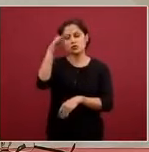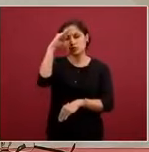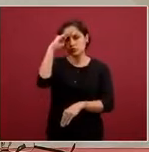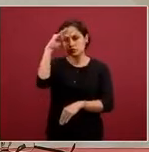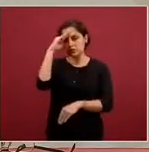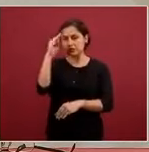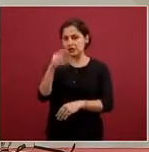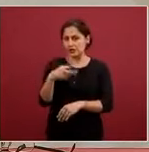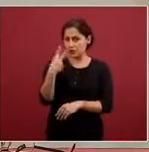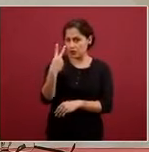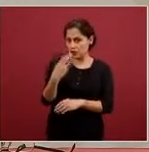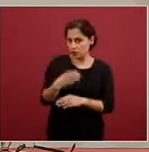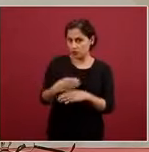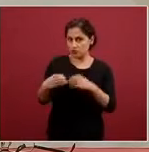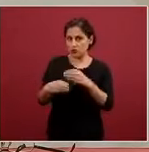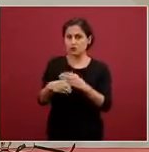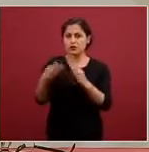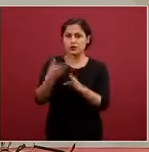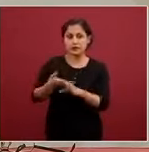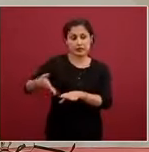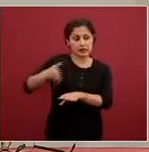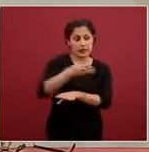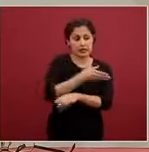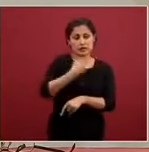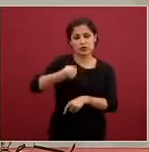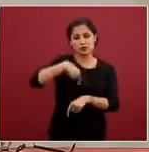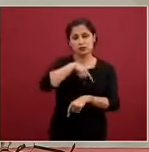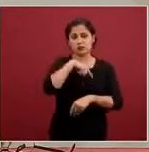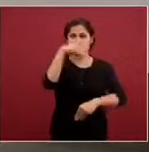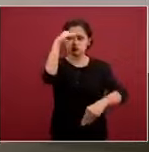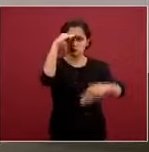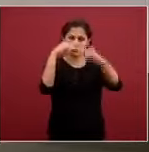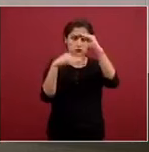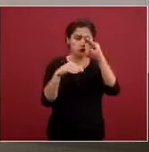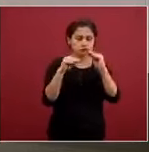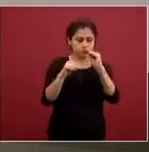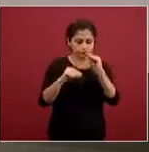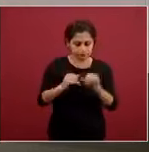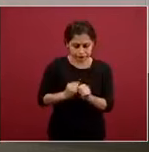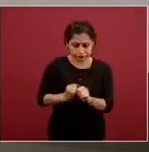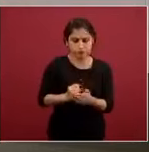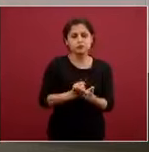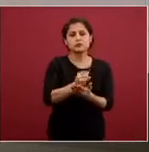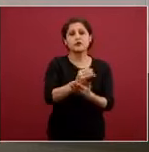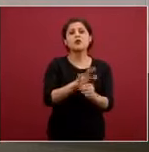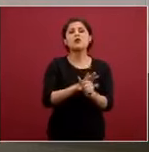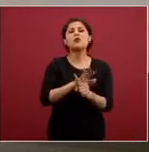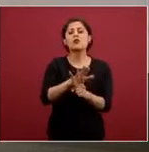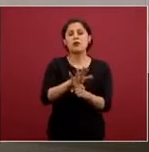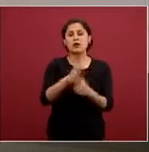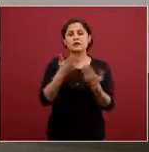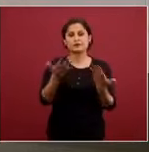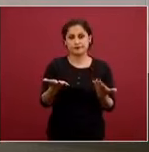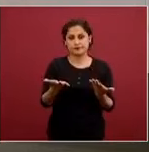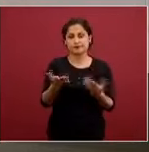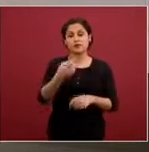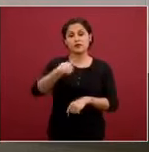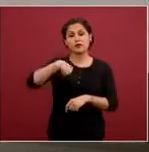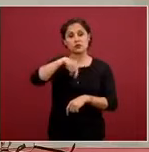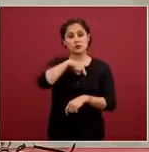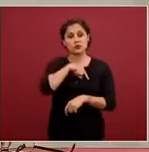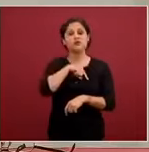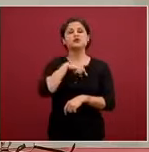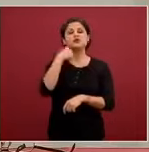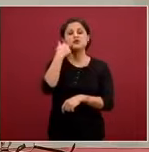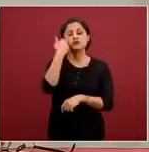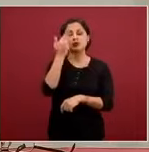diseño de la estrategia, hemos estado cuidando, y es el balance de proteger la salud